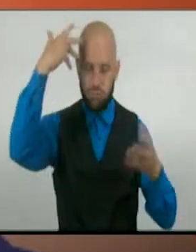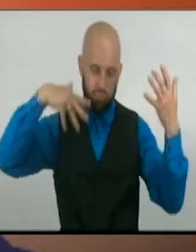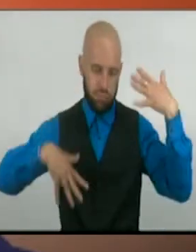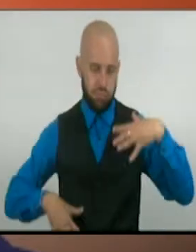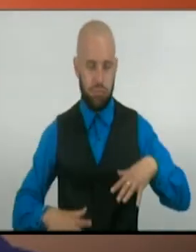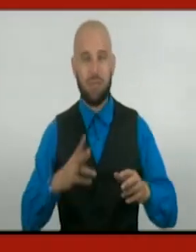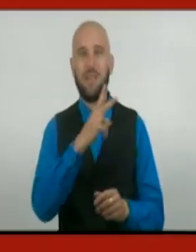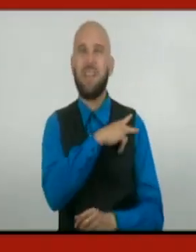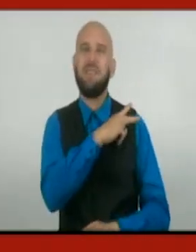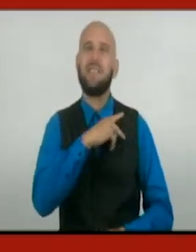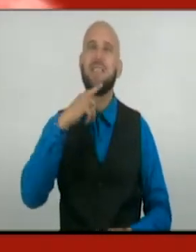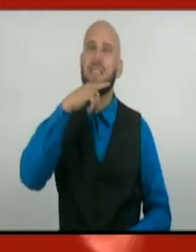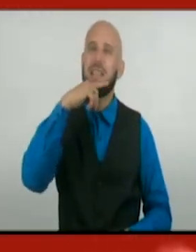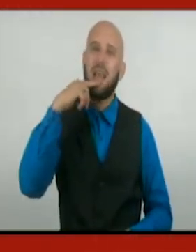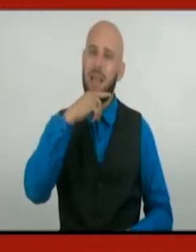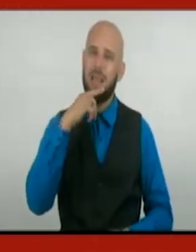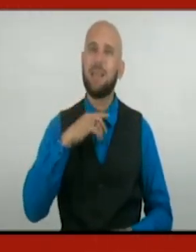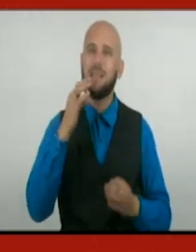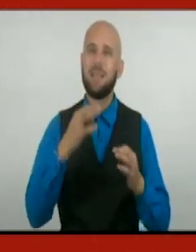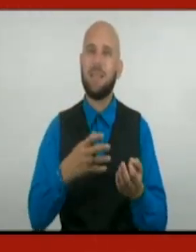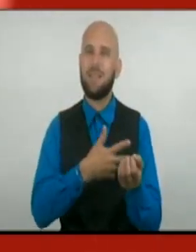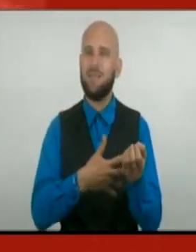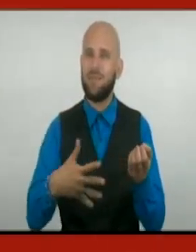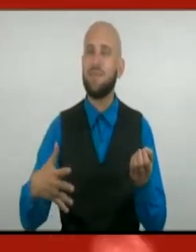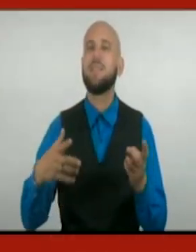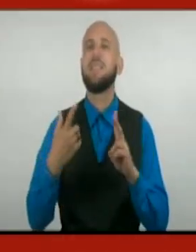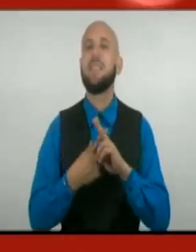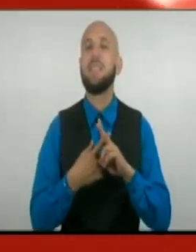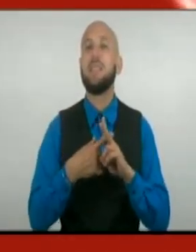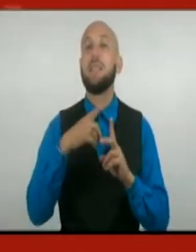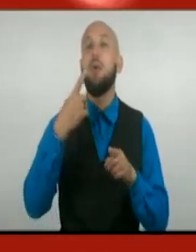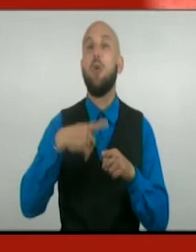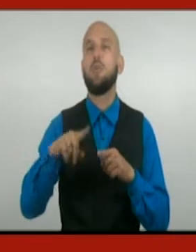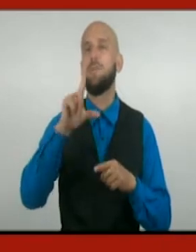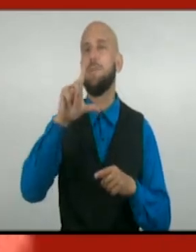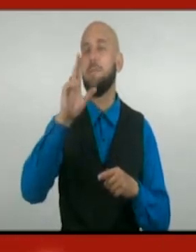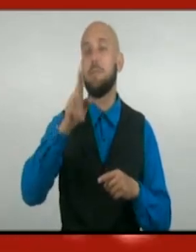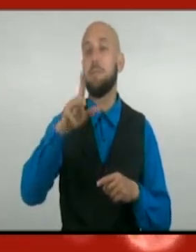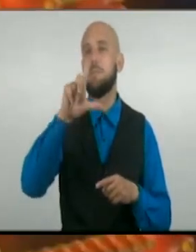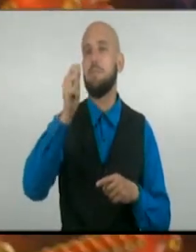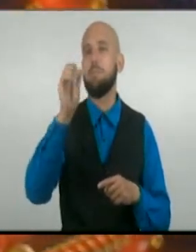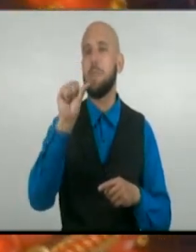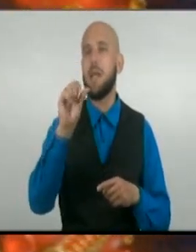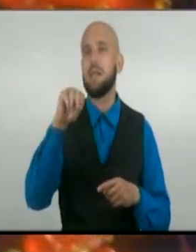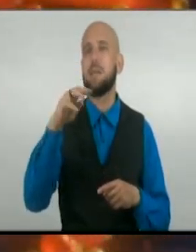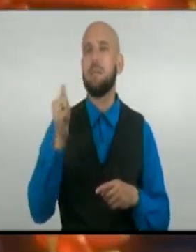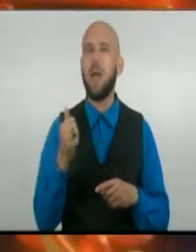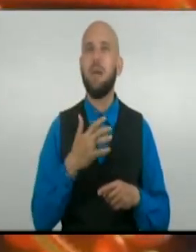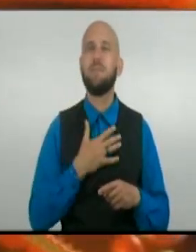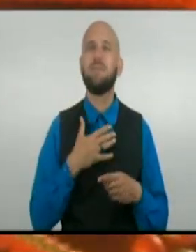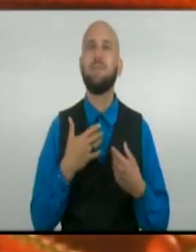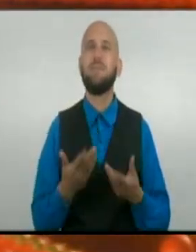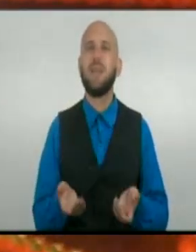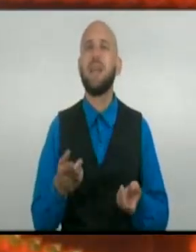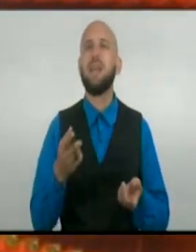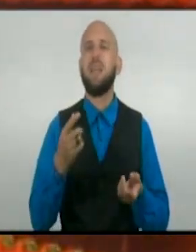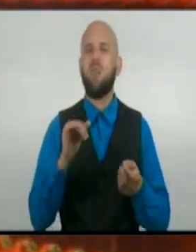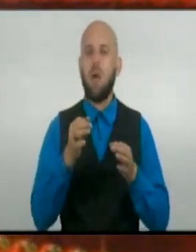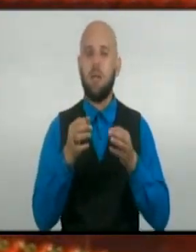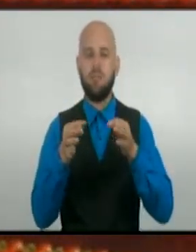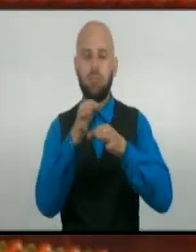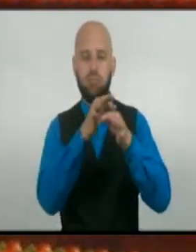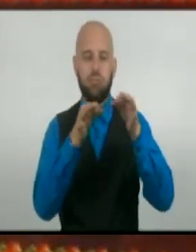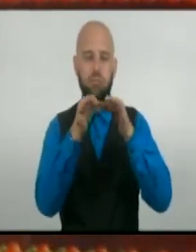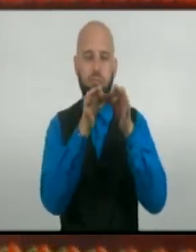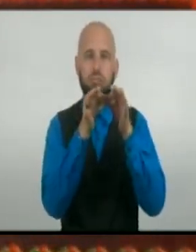cuerpo además el plasma traslada unas proteínas llamadas factor coagulación que ayudan a las plaquetas a